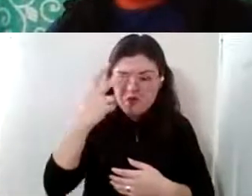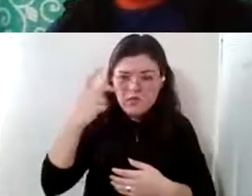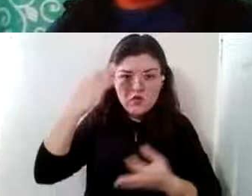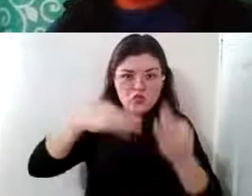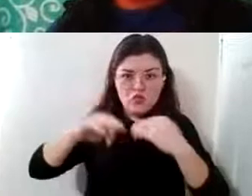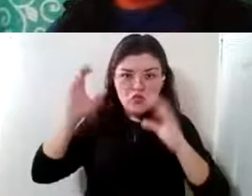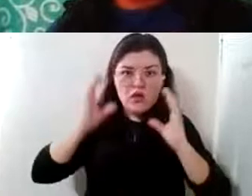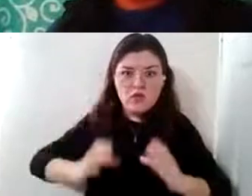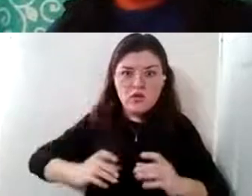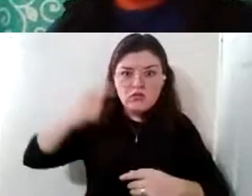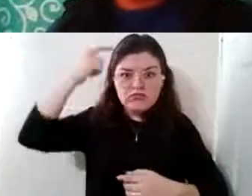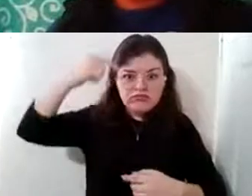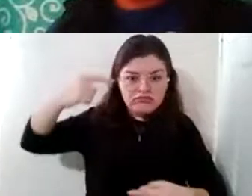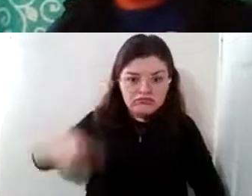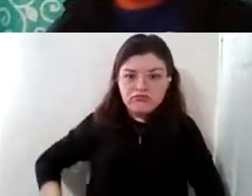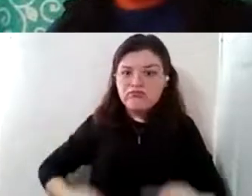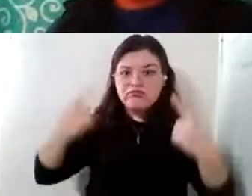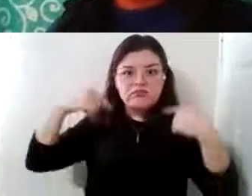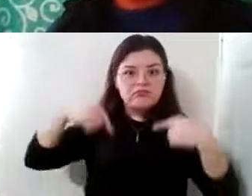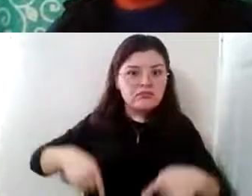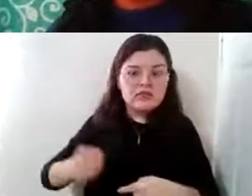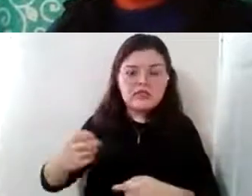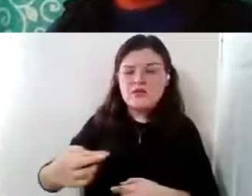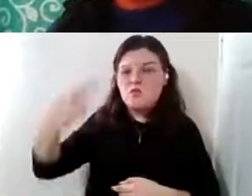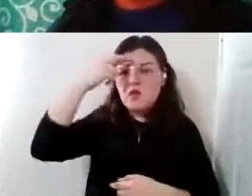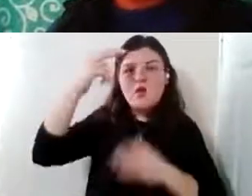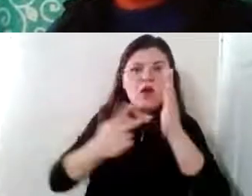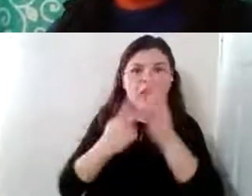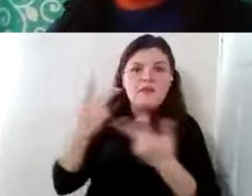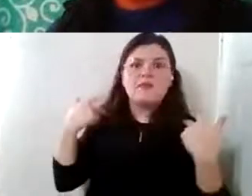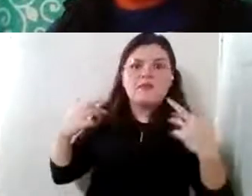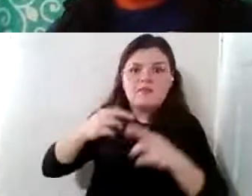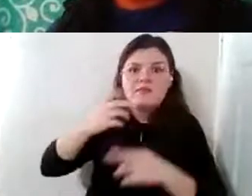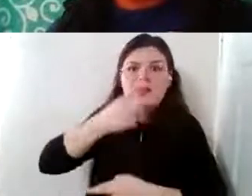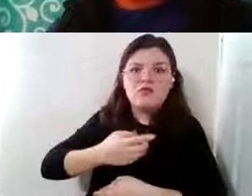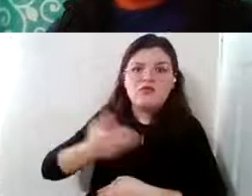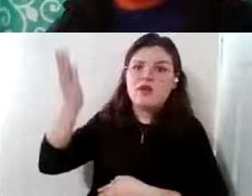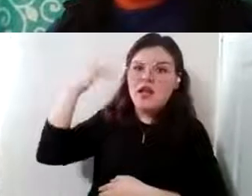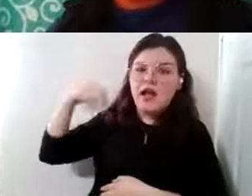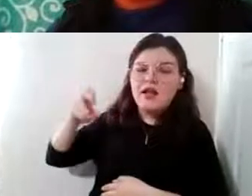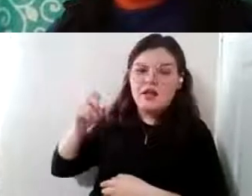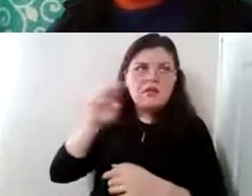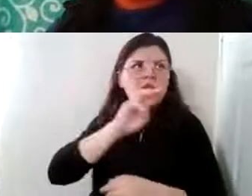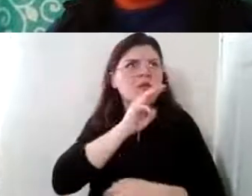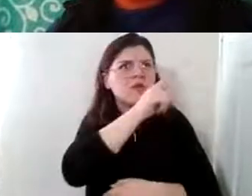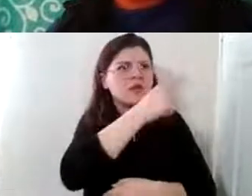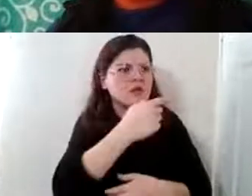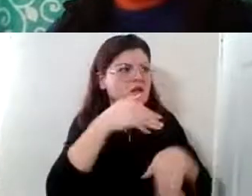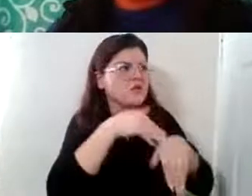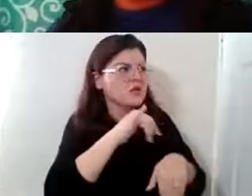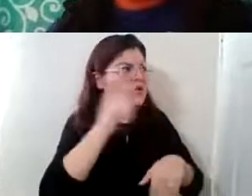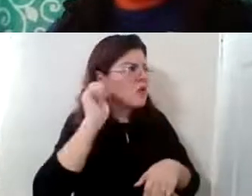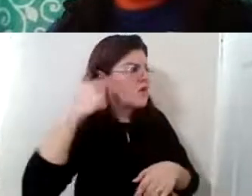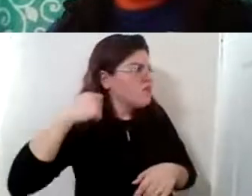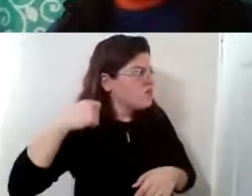cabeza y recuerda otra vez el consejo de su maestra Conchita y cómo mamá le hizo caso cuando la peinaba.